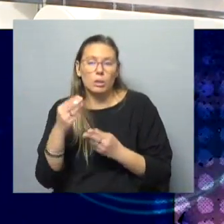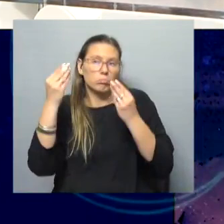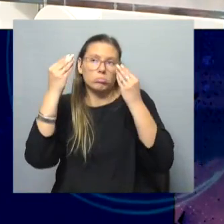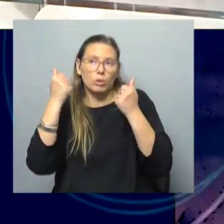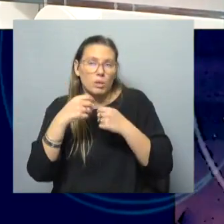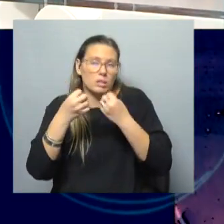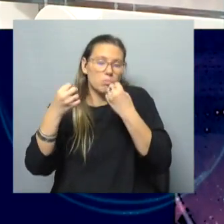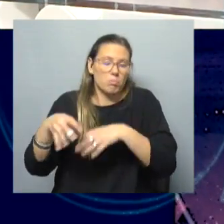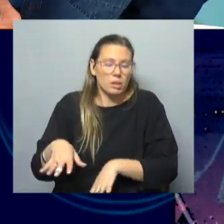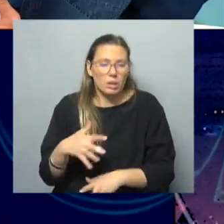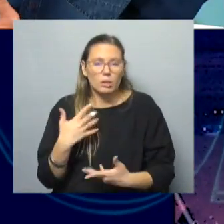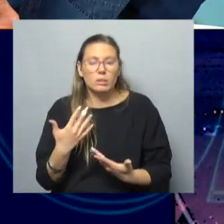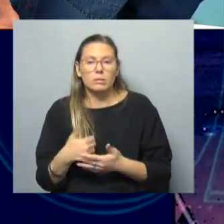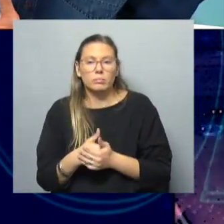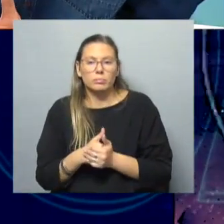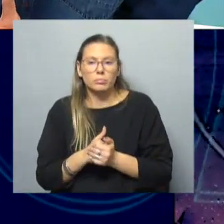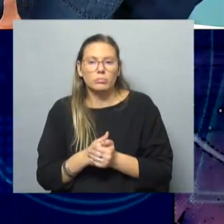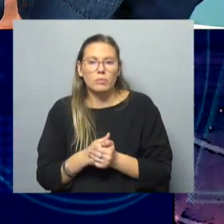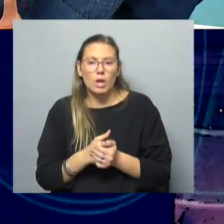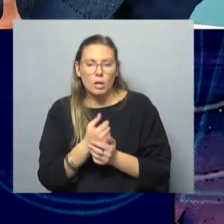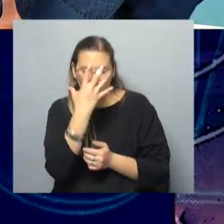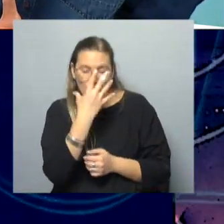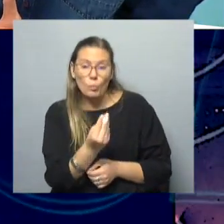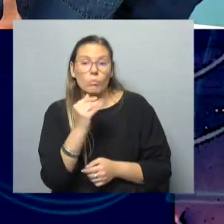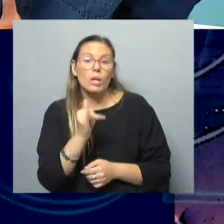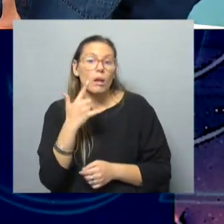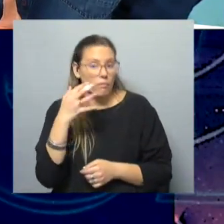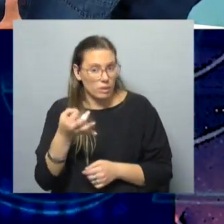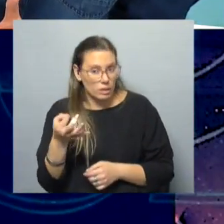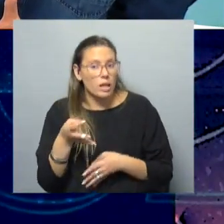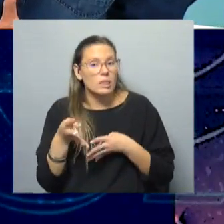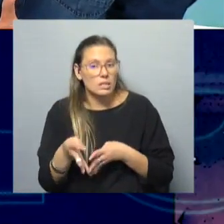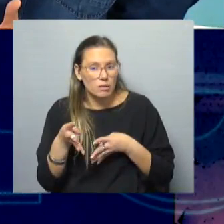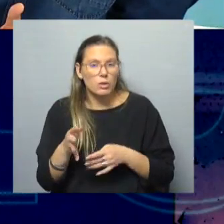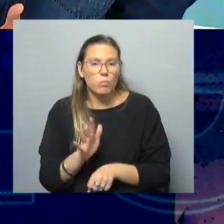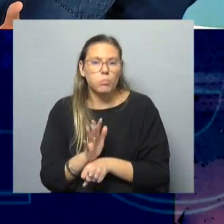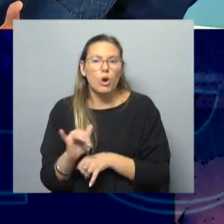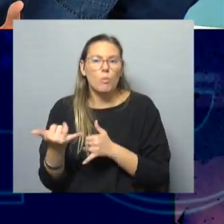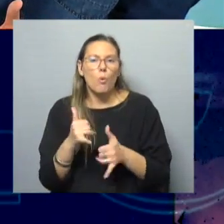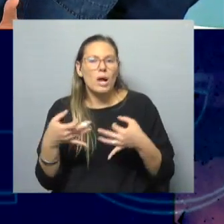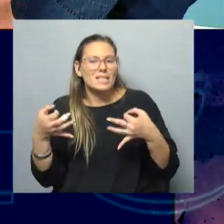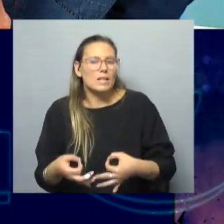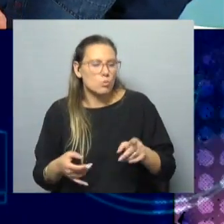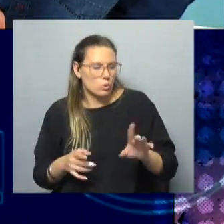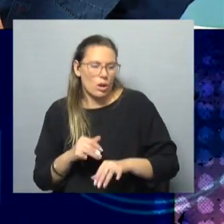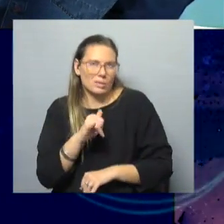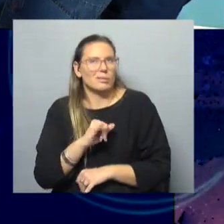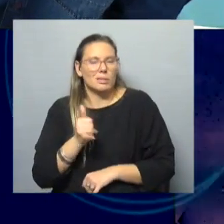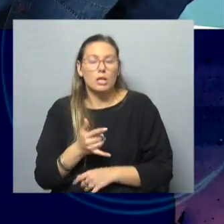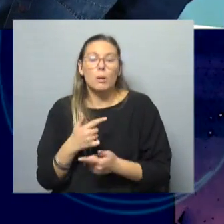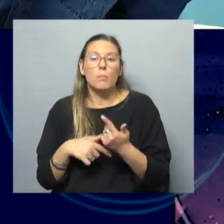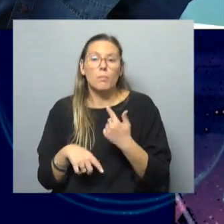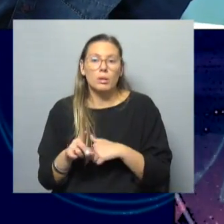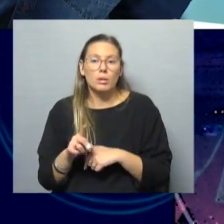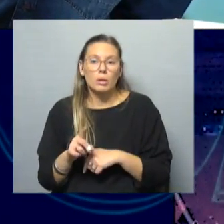te vas perdiendo. Eso es un riesgo. Digo, porque sabes, es como jugar a lo seguro, ¿no? De hecho,